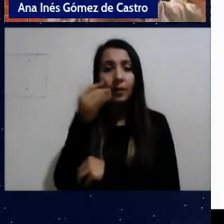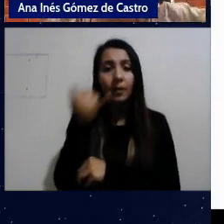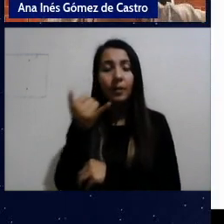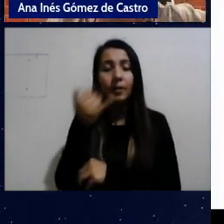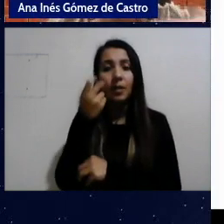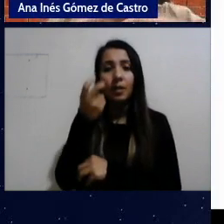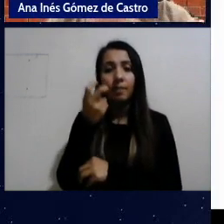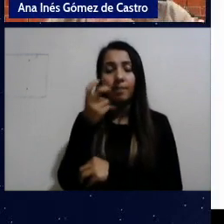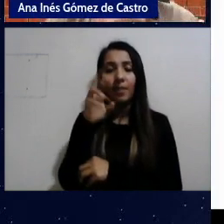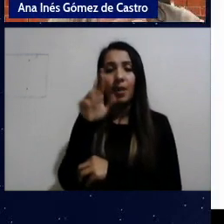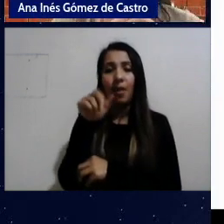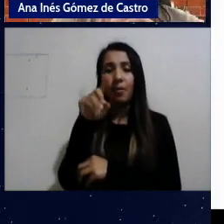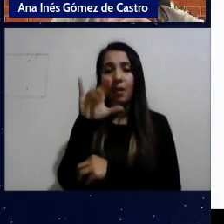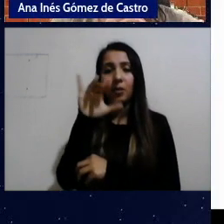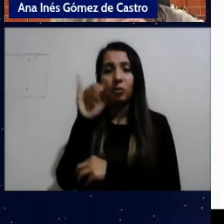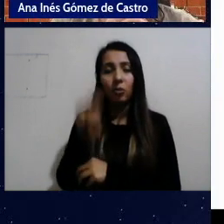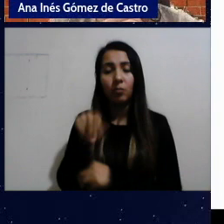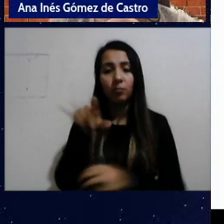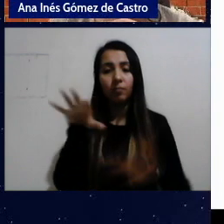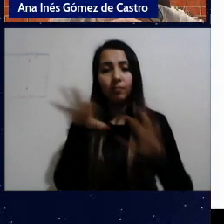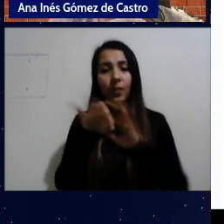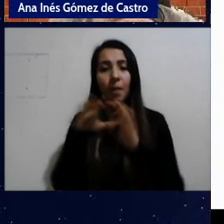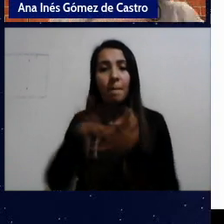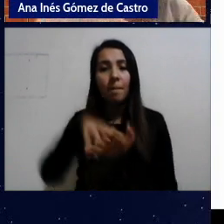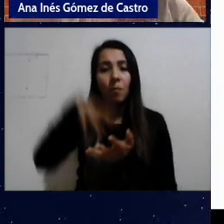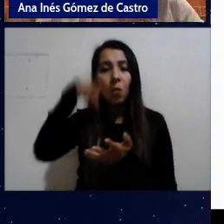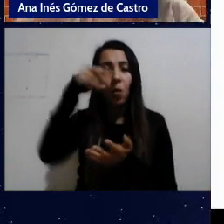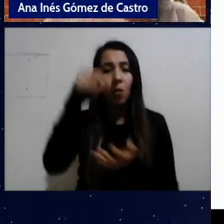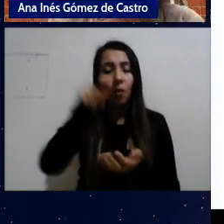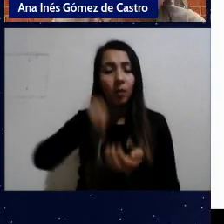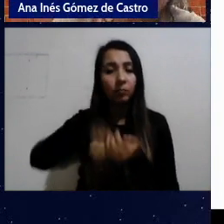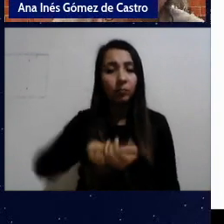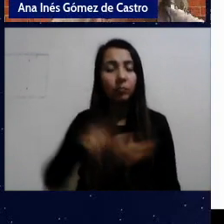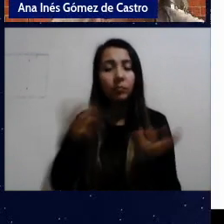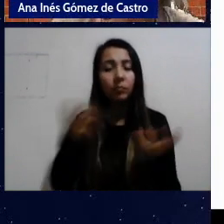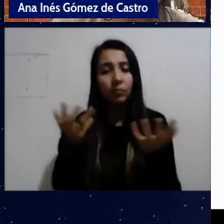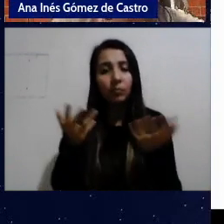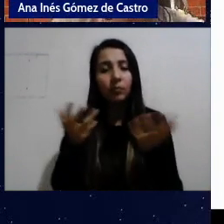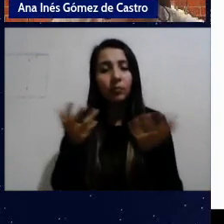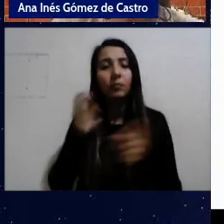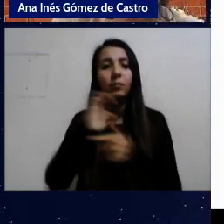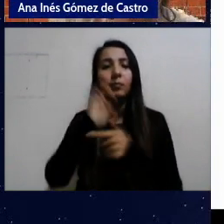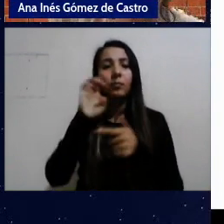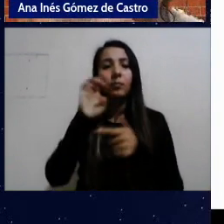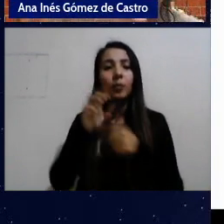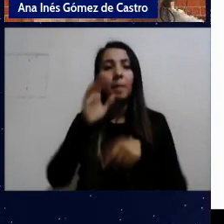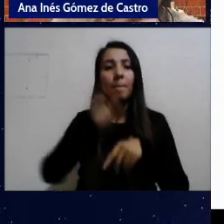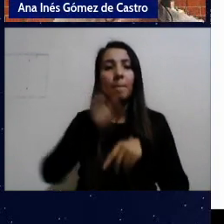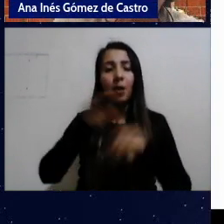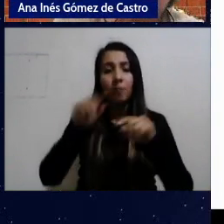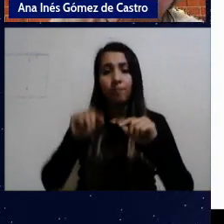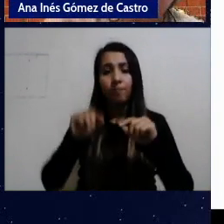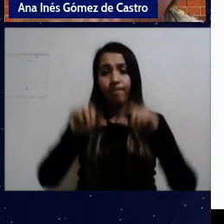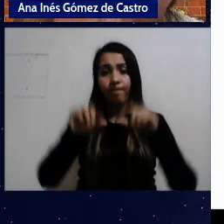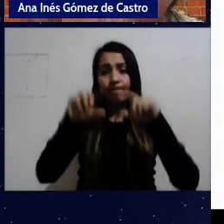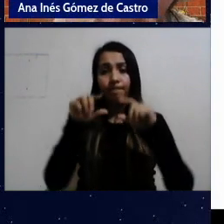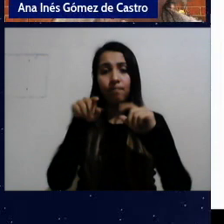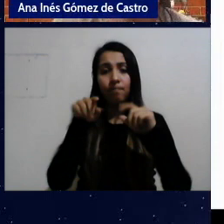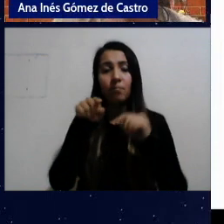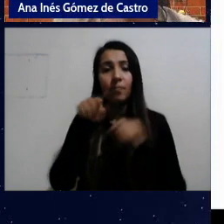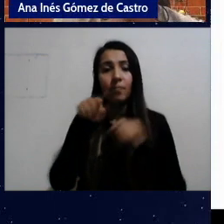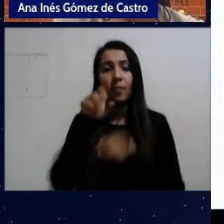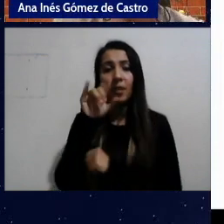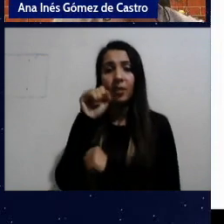esa zona interior, pues lo que hace es incrementar el grosor del disco, y al incrementar el grosor del disco y su